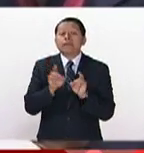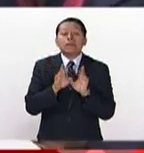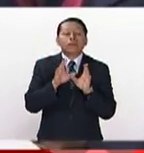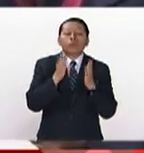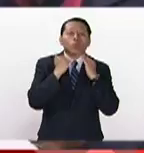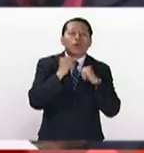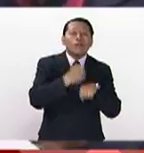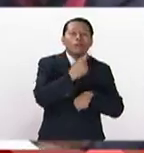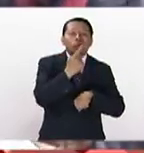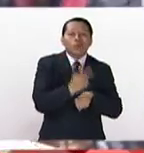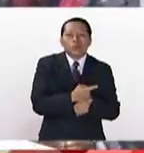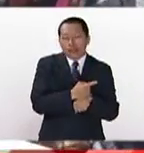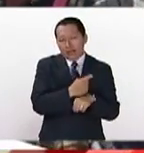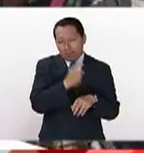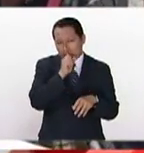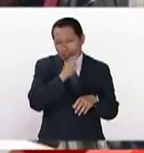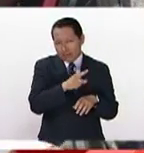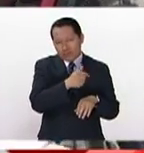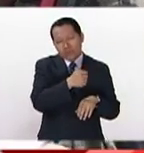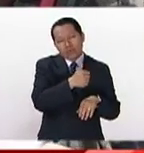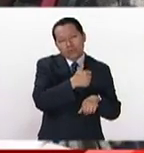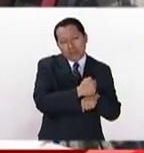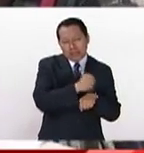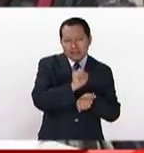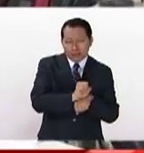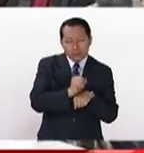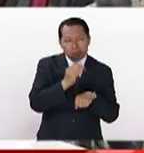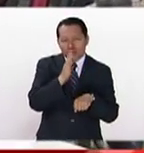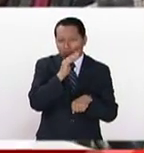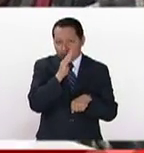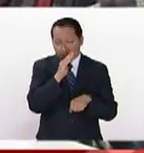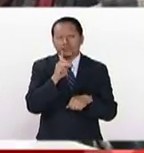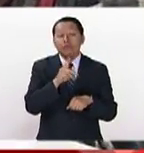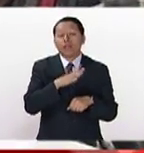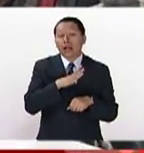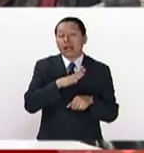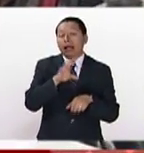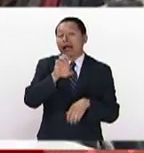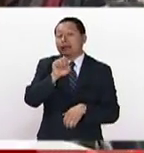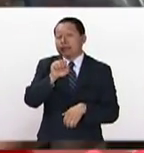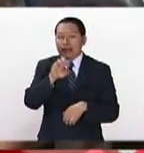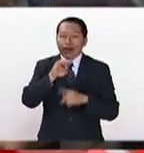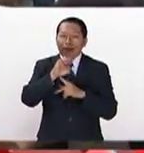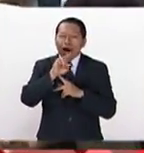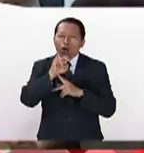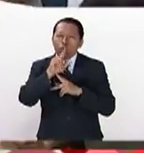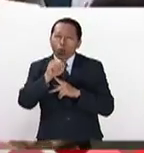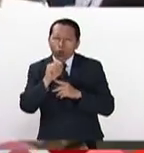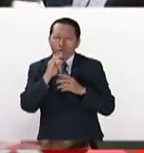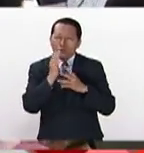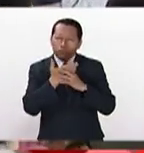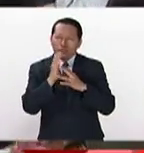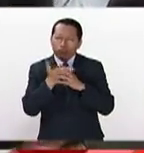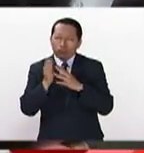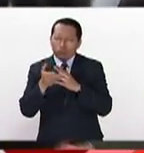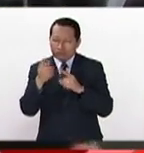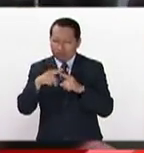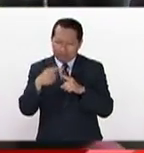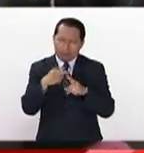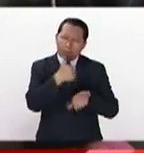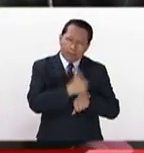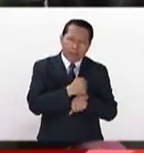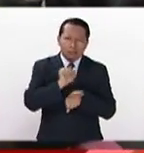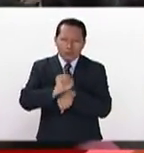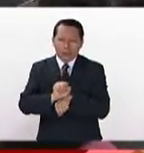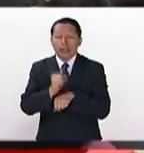tuvieron la oportunidad de concluir la educación básica. Para ello cuentan con más de 60 módulos de estudio para la primaria y secundaria. Además,